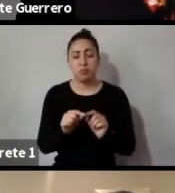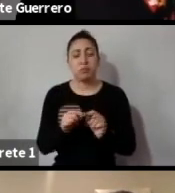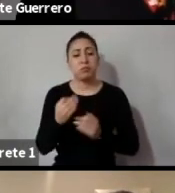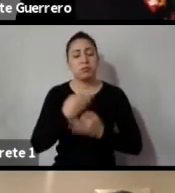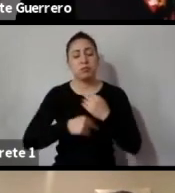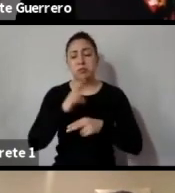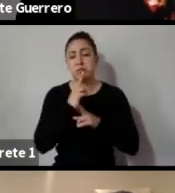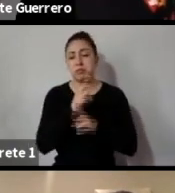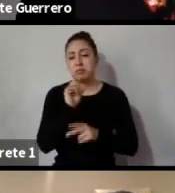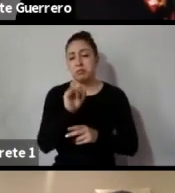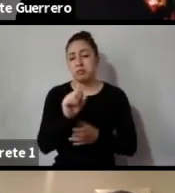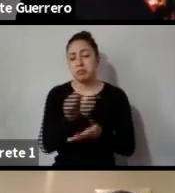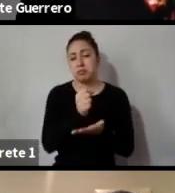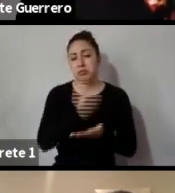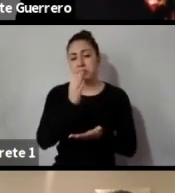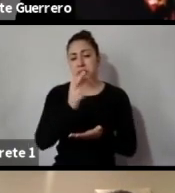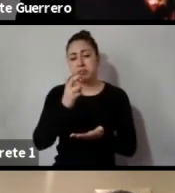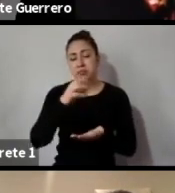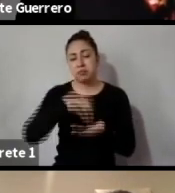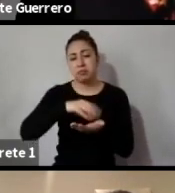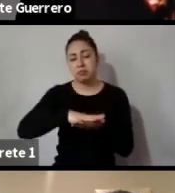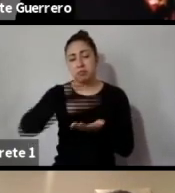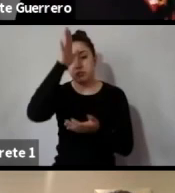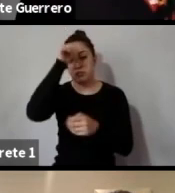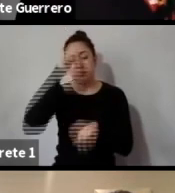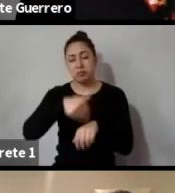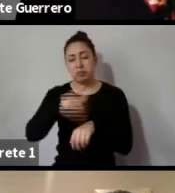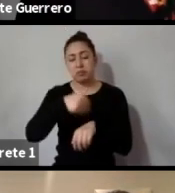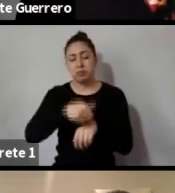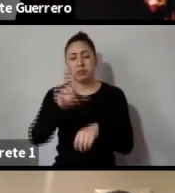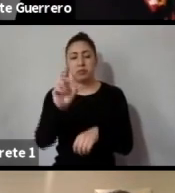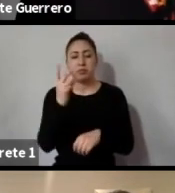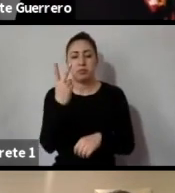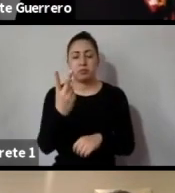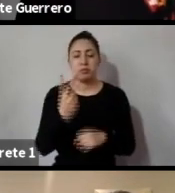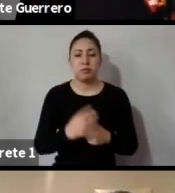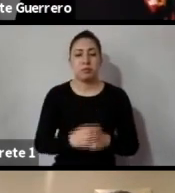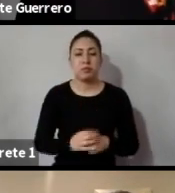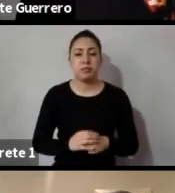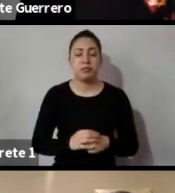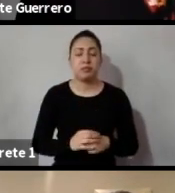por unanimidad el acuerdo número 32.